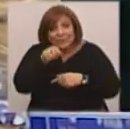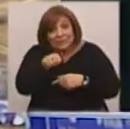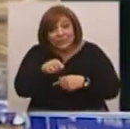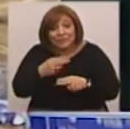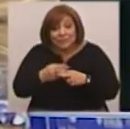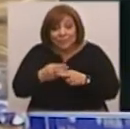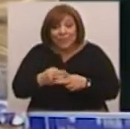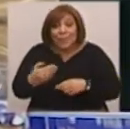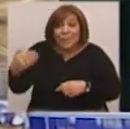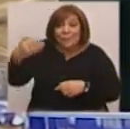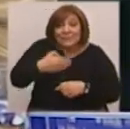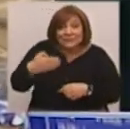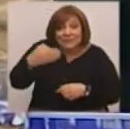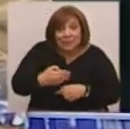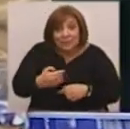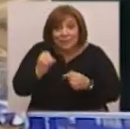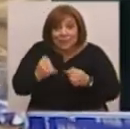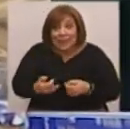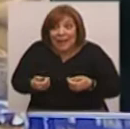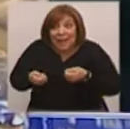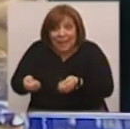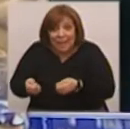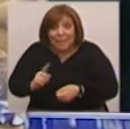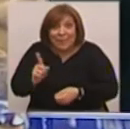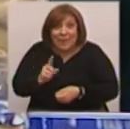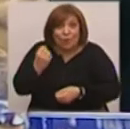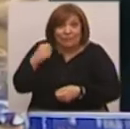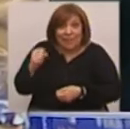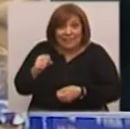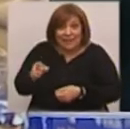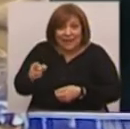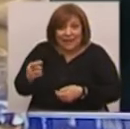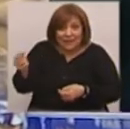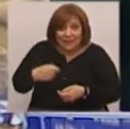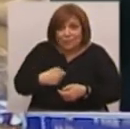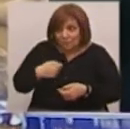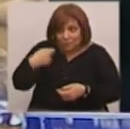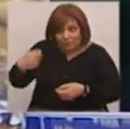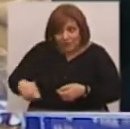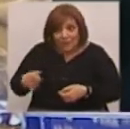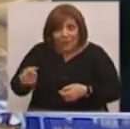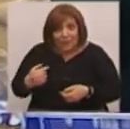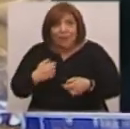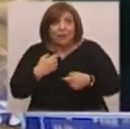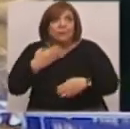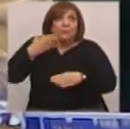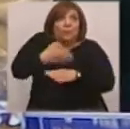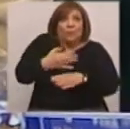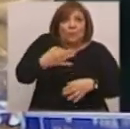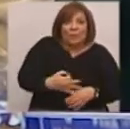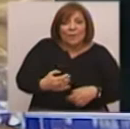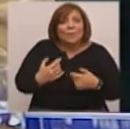llama hoy presentismo, pagar presentismo para incentivar que no falten. Pero cuesta que agarren